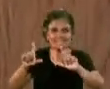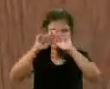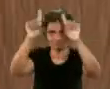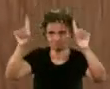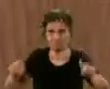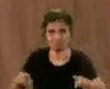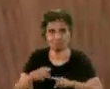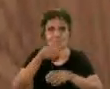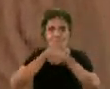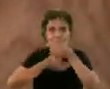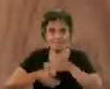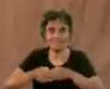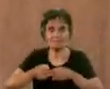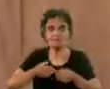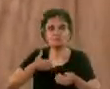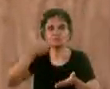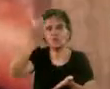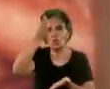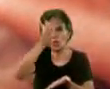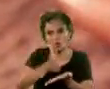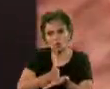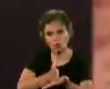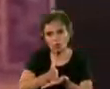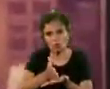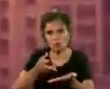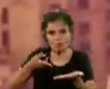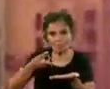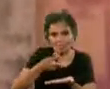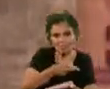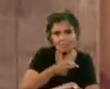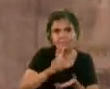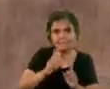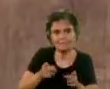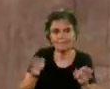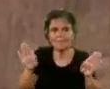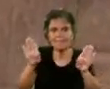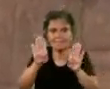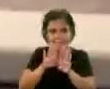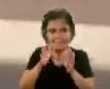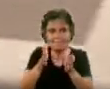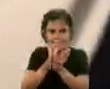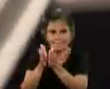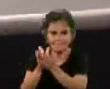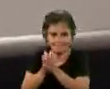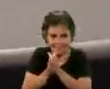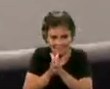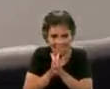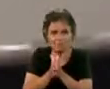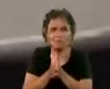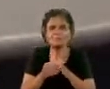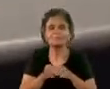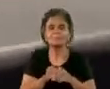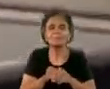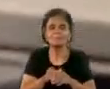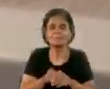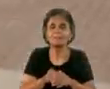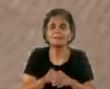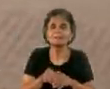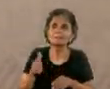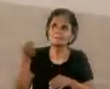tenemos el servicio de corte y de pegado cantos. ¿Me resulta interesante el intercambio que se genera con la parte pública y privada? Nosotros